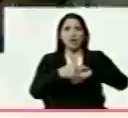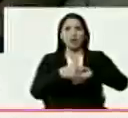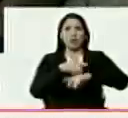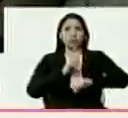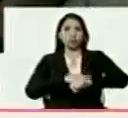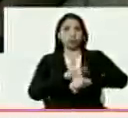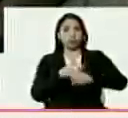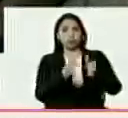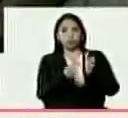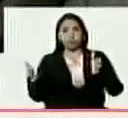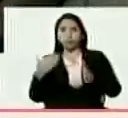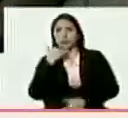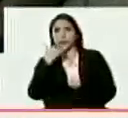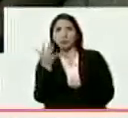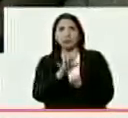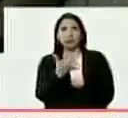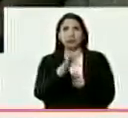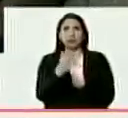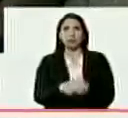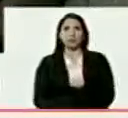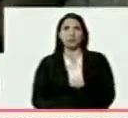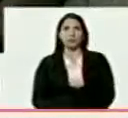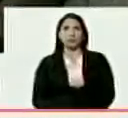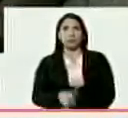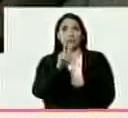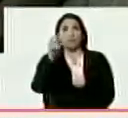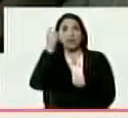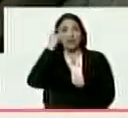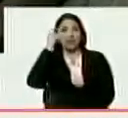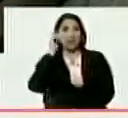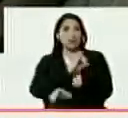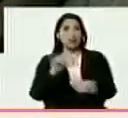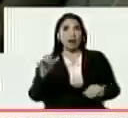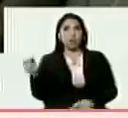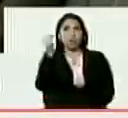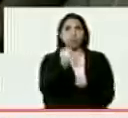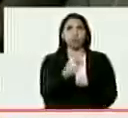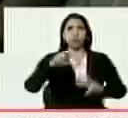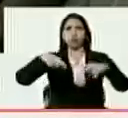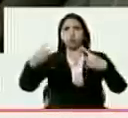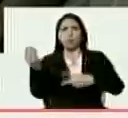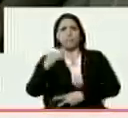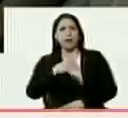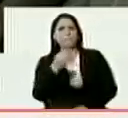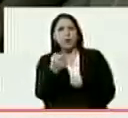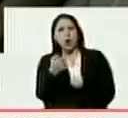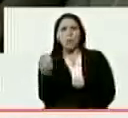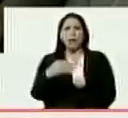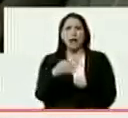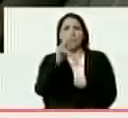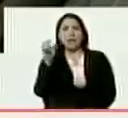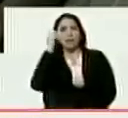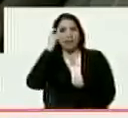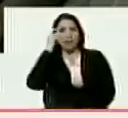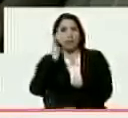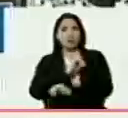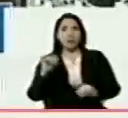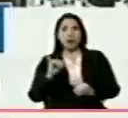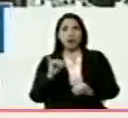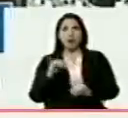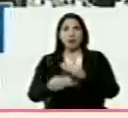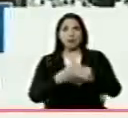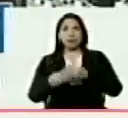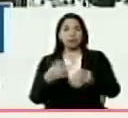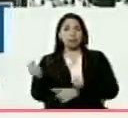que tenía apenas 20 días de haberse, poco más de 20 días, de haberse